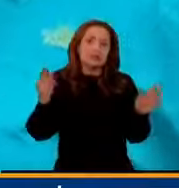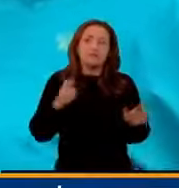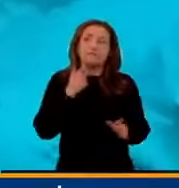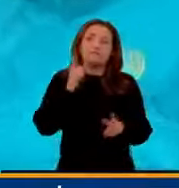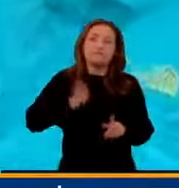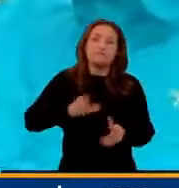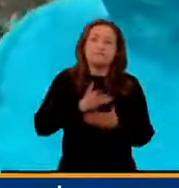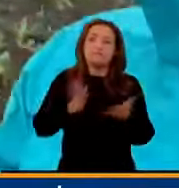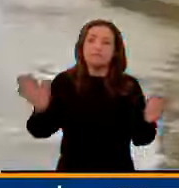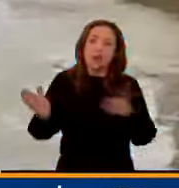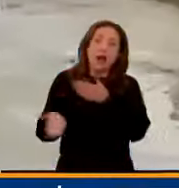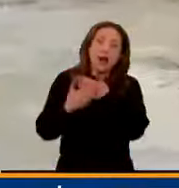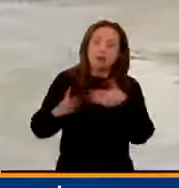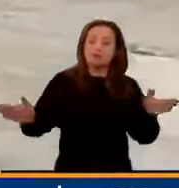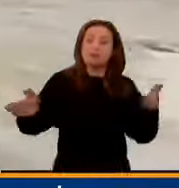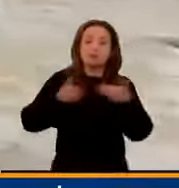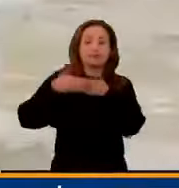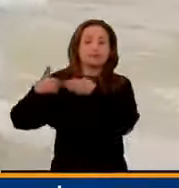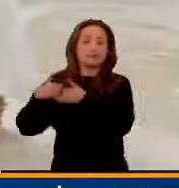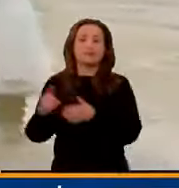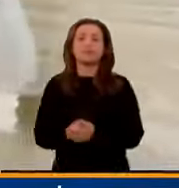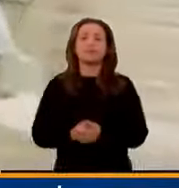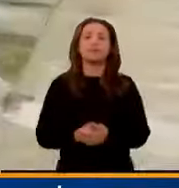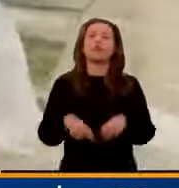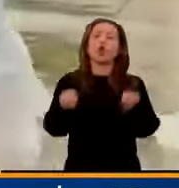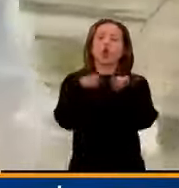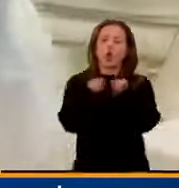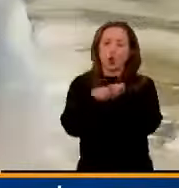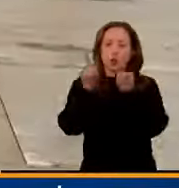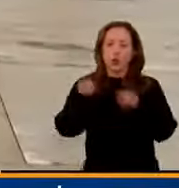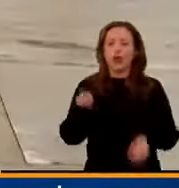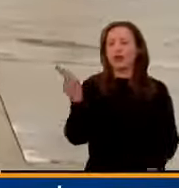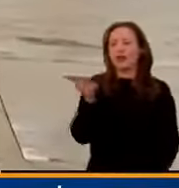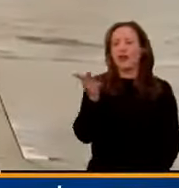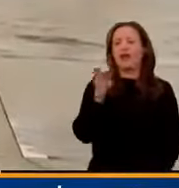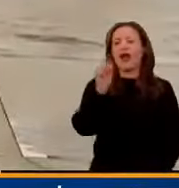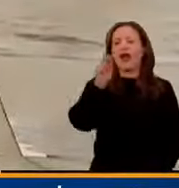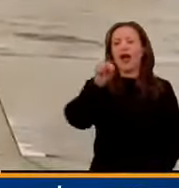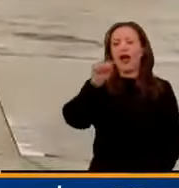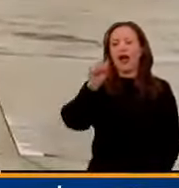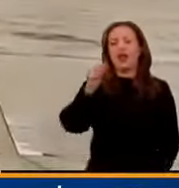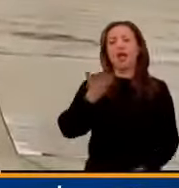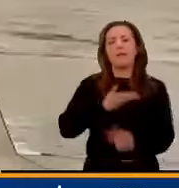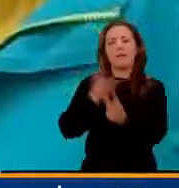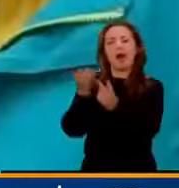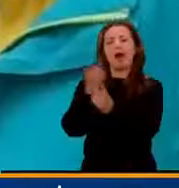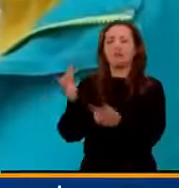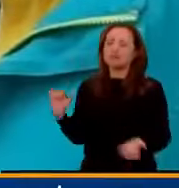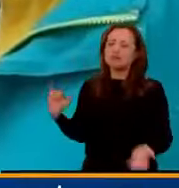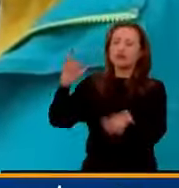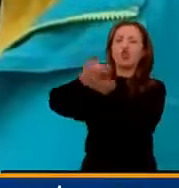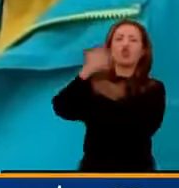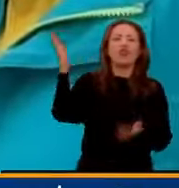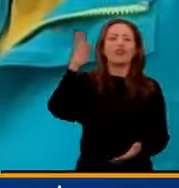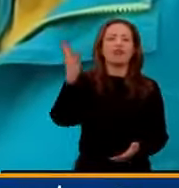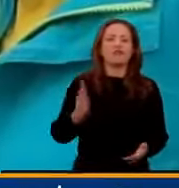que ya van a cerrar sus puertas. Lo mismo les ocurrió a Ana y su madre, que viajaron desde Brasil.